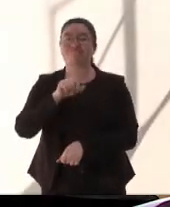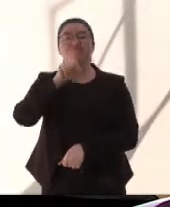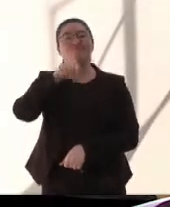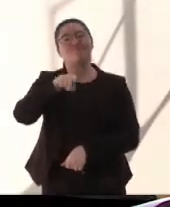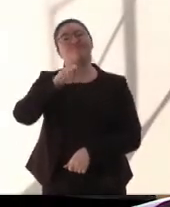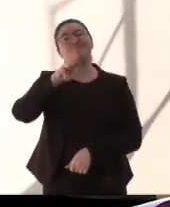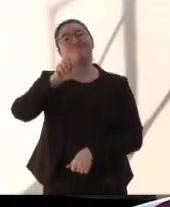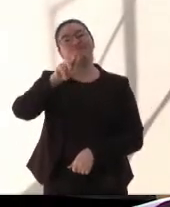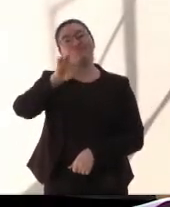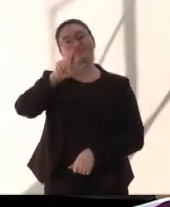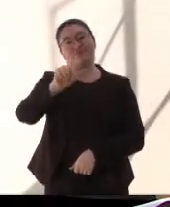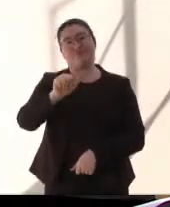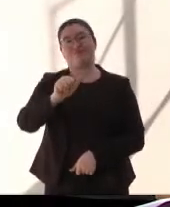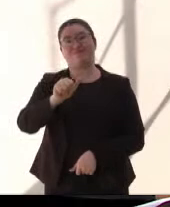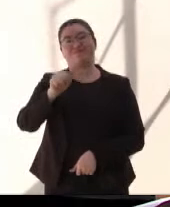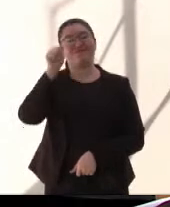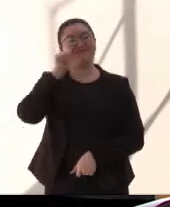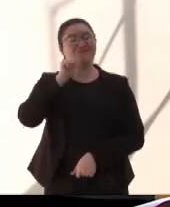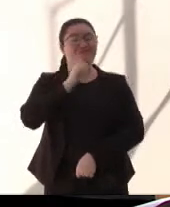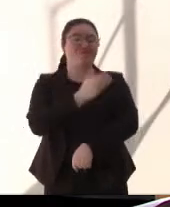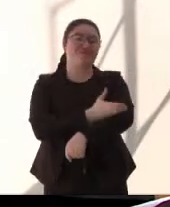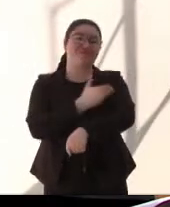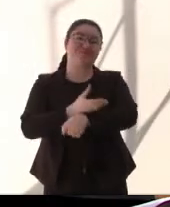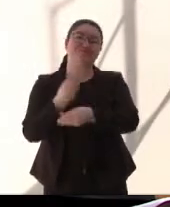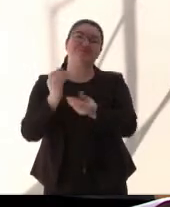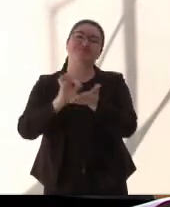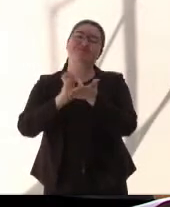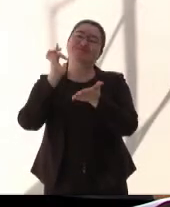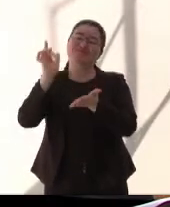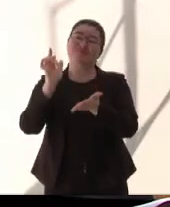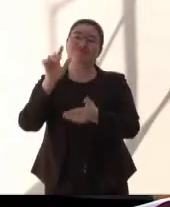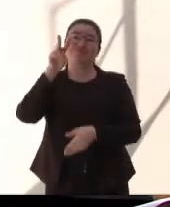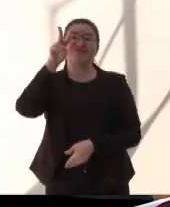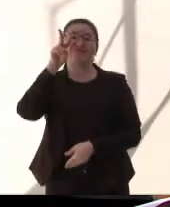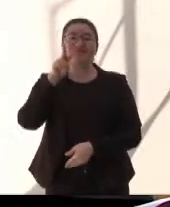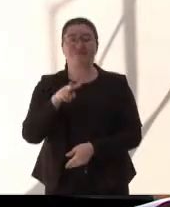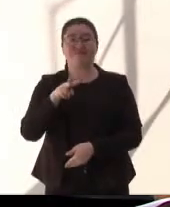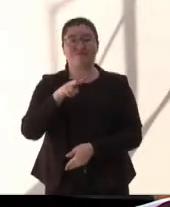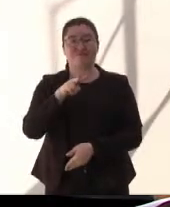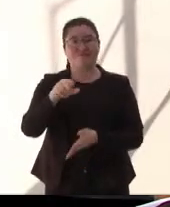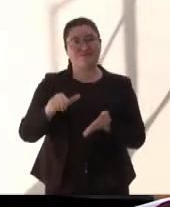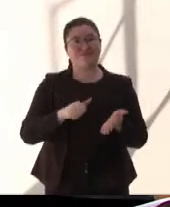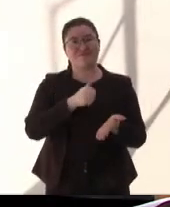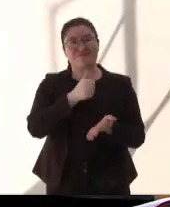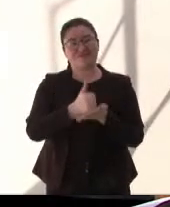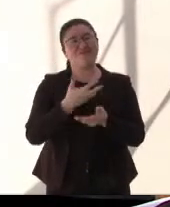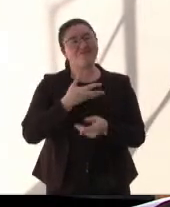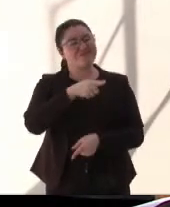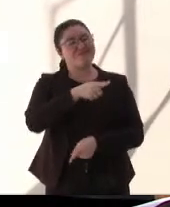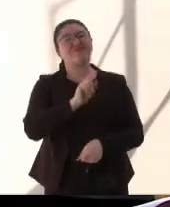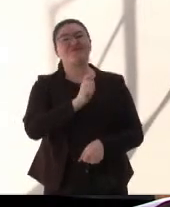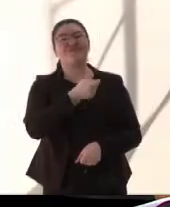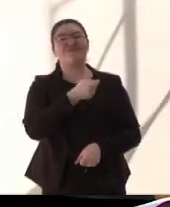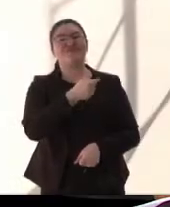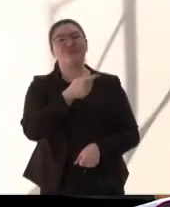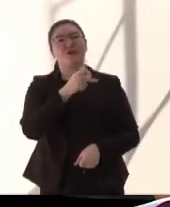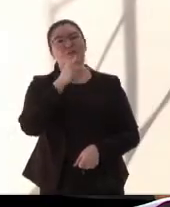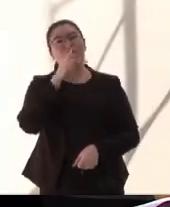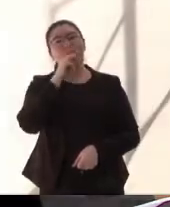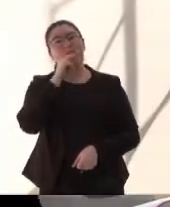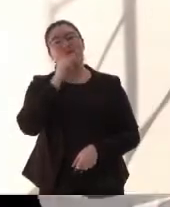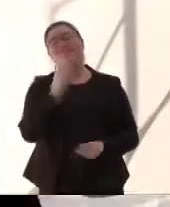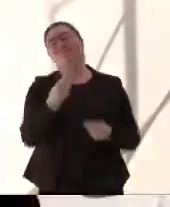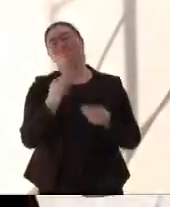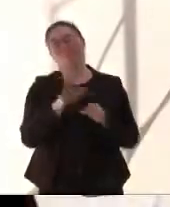con nosotros, muchas gracias, ¿sí? Y decíamos que este centro tiene muchas mamás, porque fue Patti,